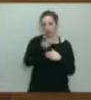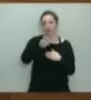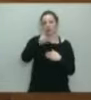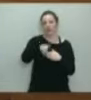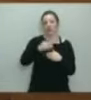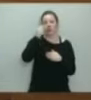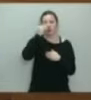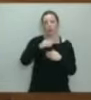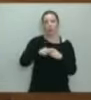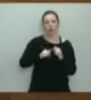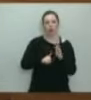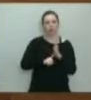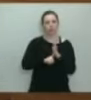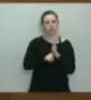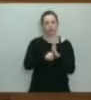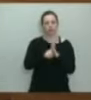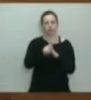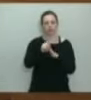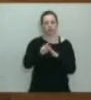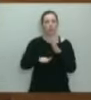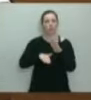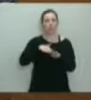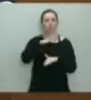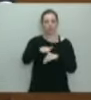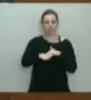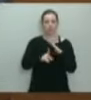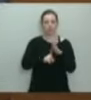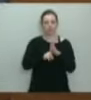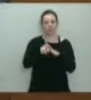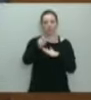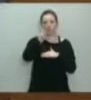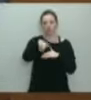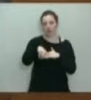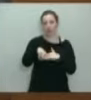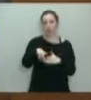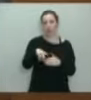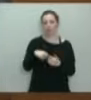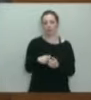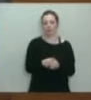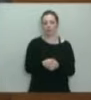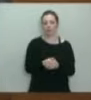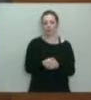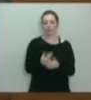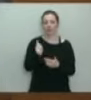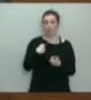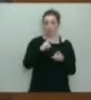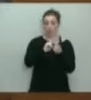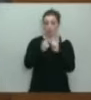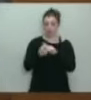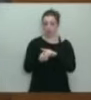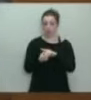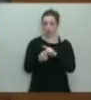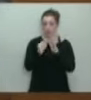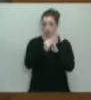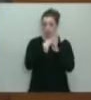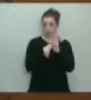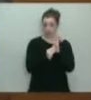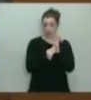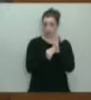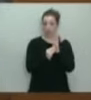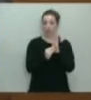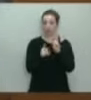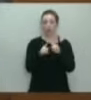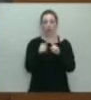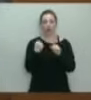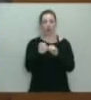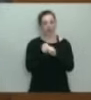paso adelante y por lo tanto, vistas además las modificaciones introducidas a lo largo de los trabajos,